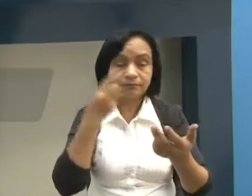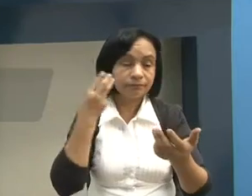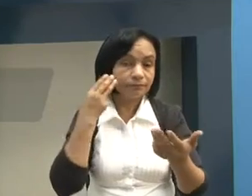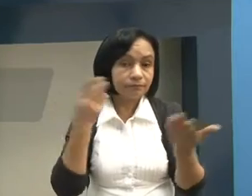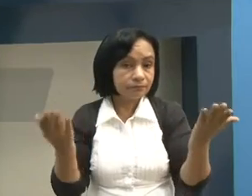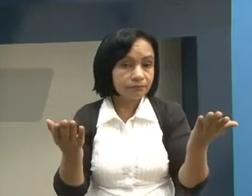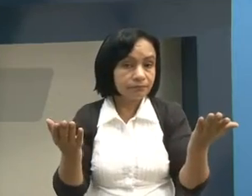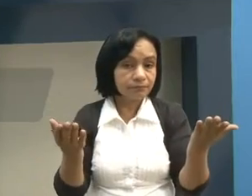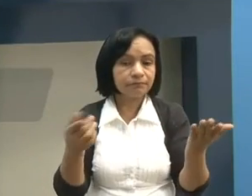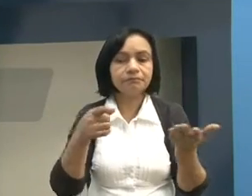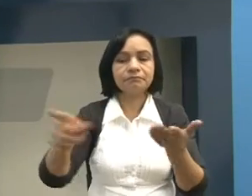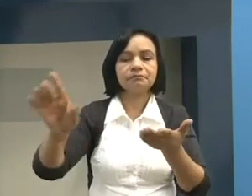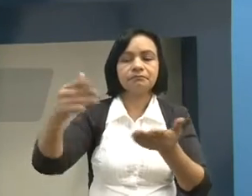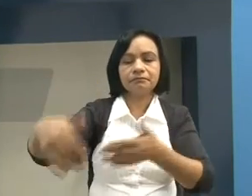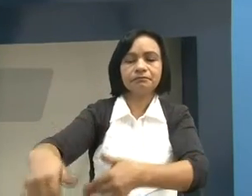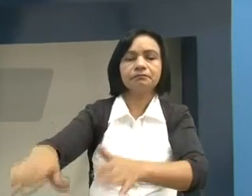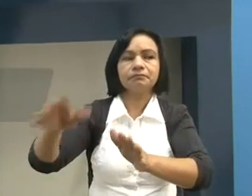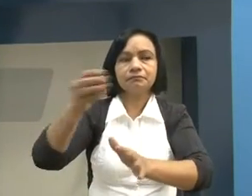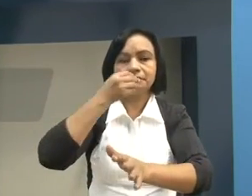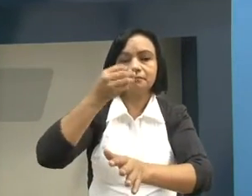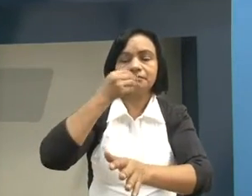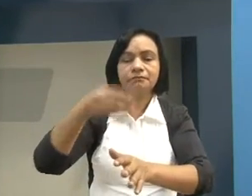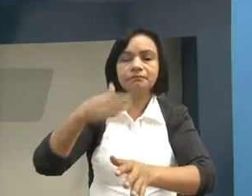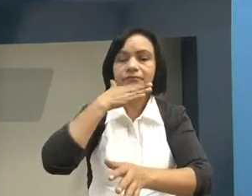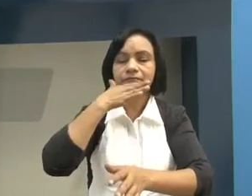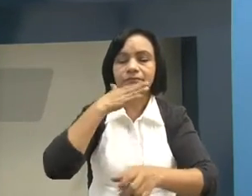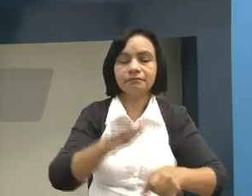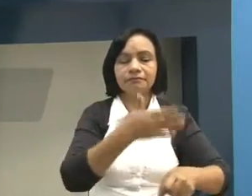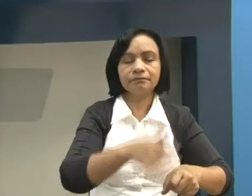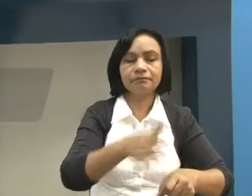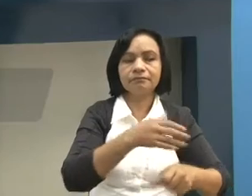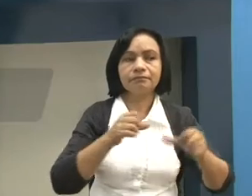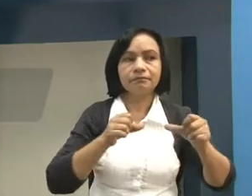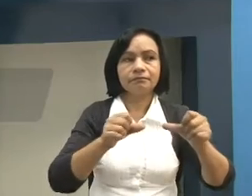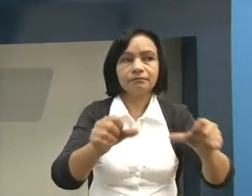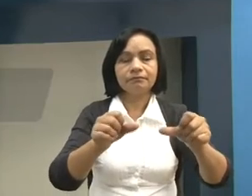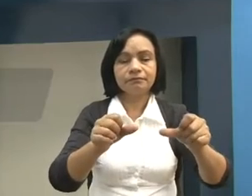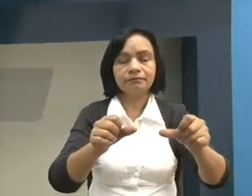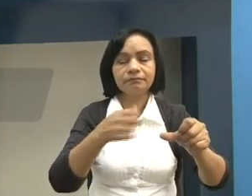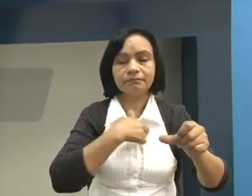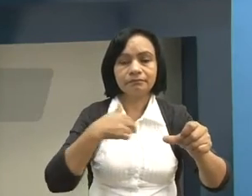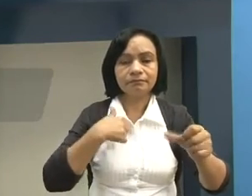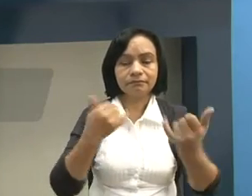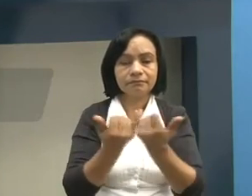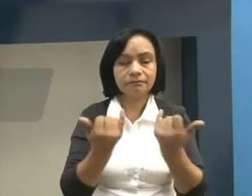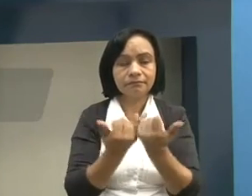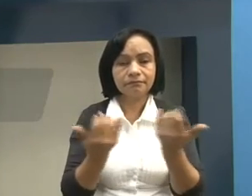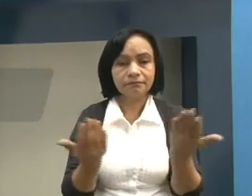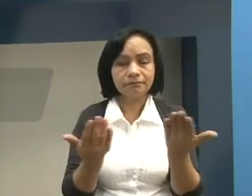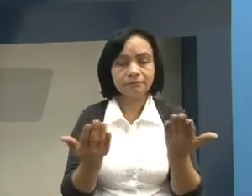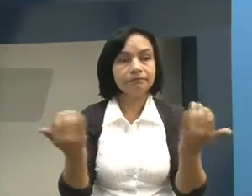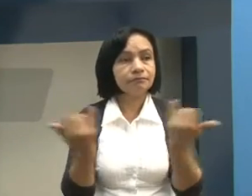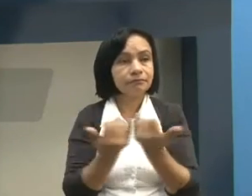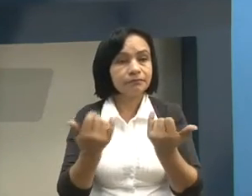familia, ahí tuviese la muy difícilmente marchara en esa suerte de armonía y